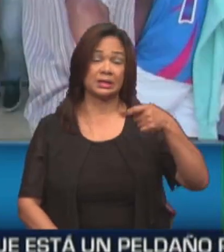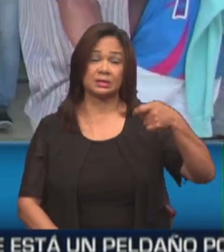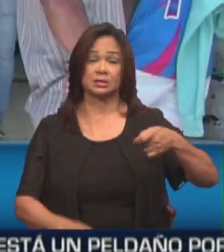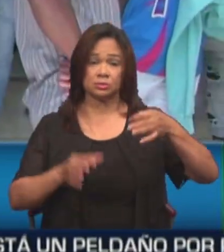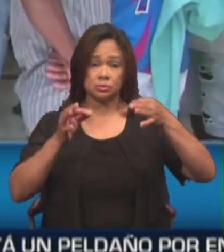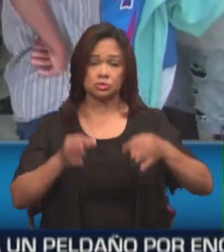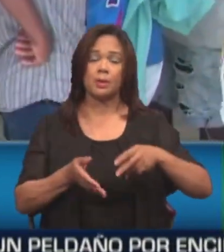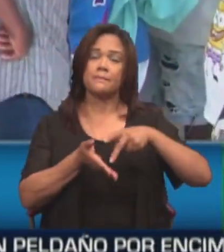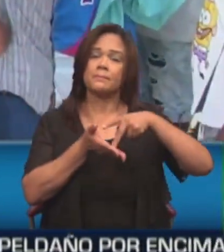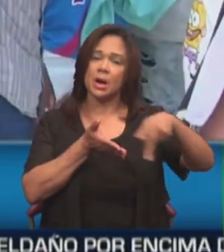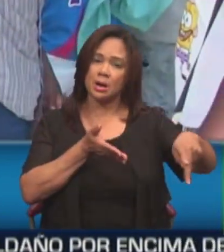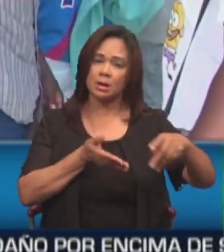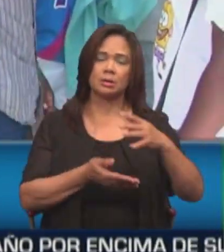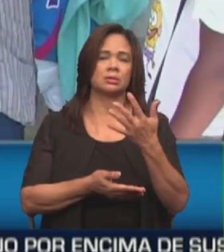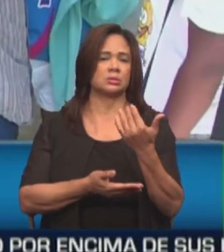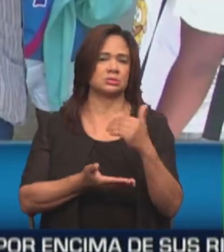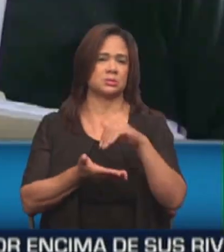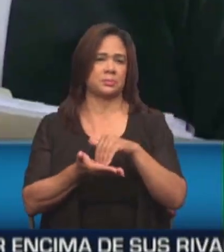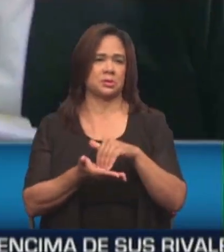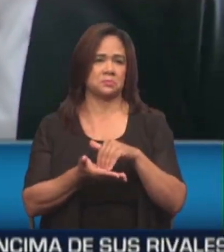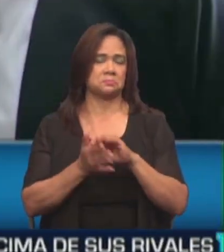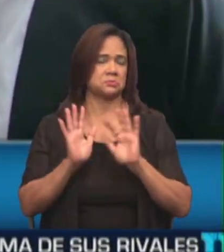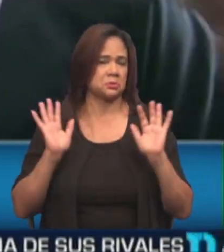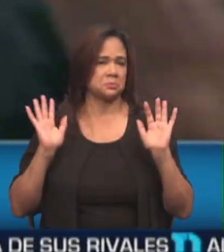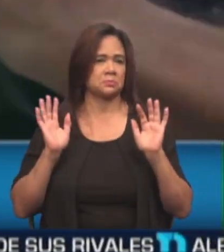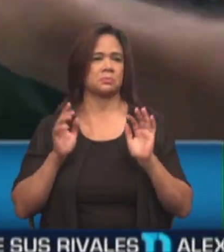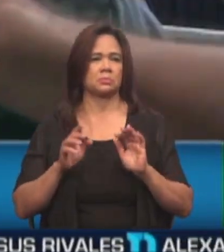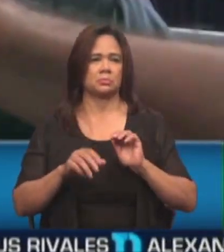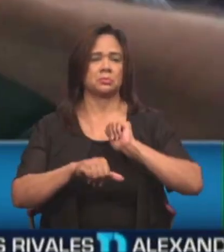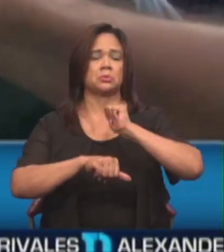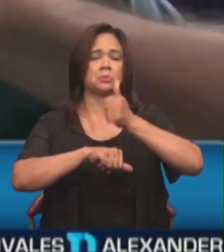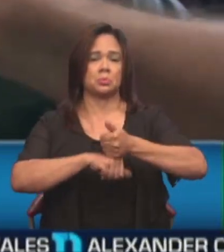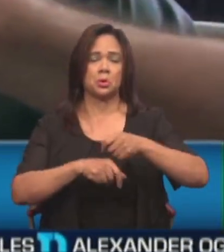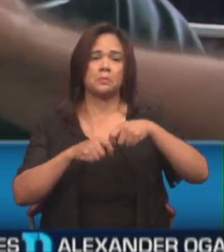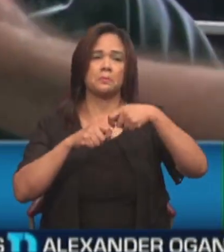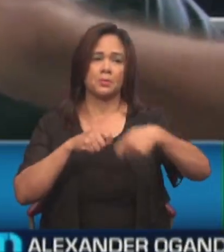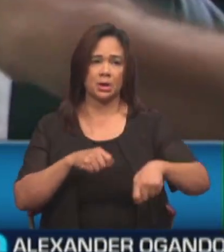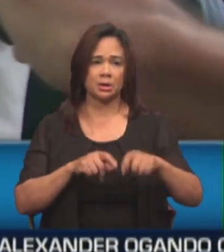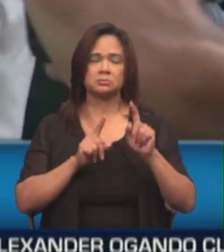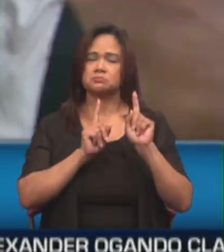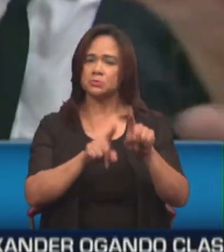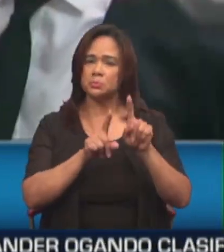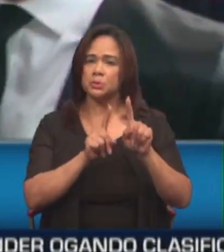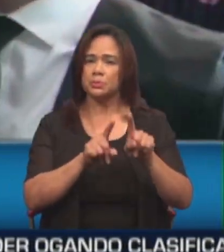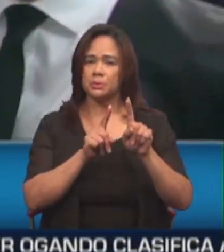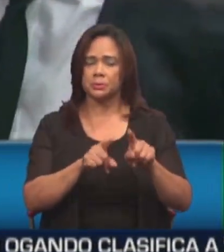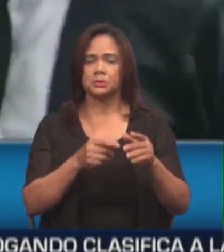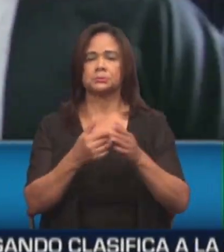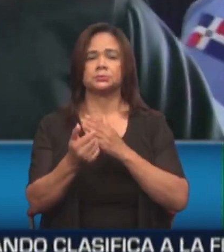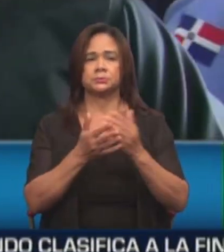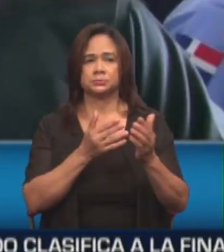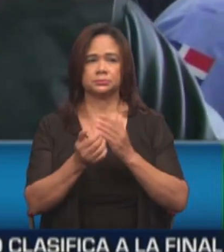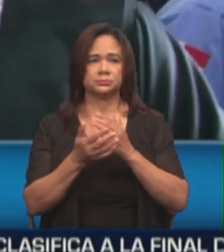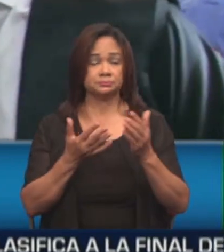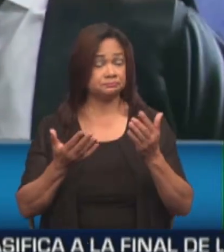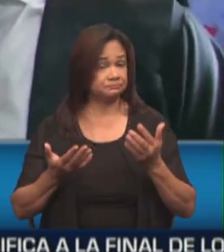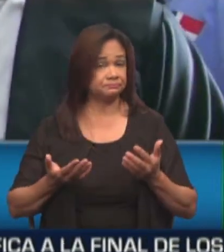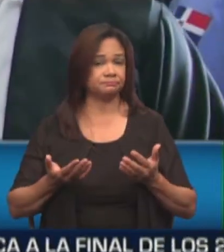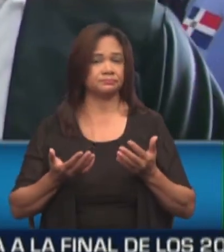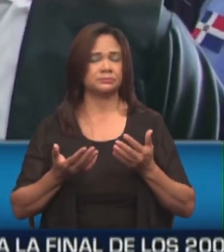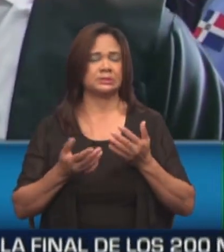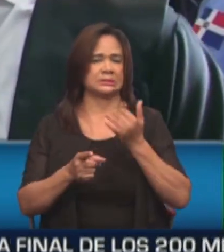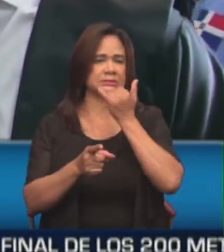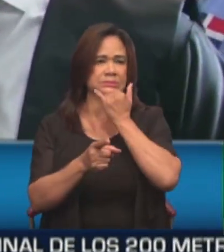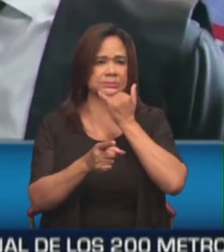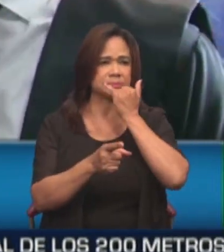garantía económica por 15 mil pesos. Sí, le impusieron una garantía económica y una presentación periódica, a pesar de que hubieron